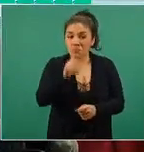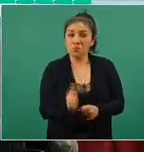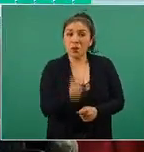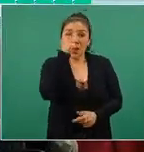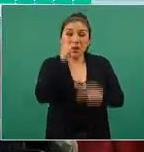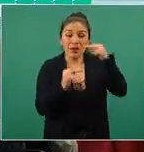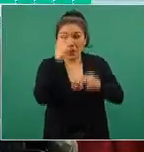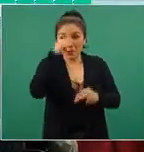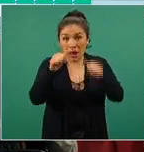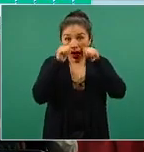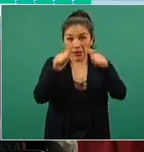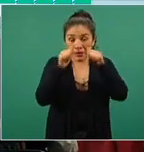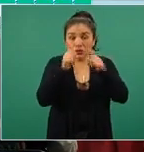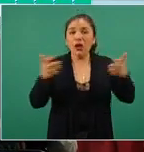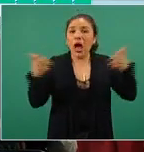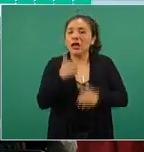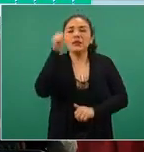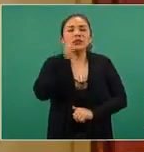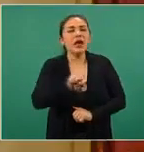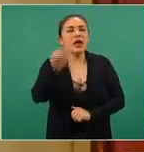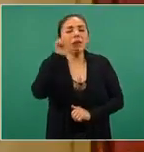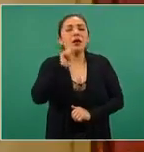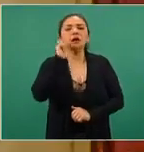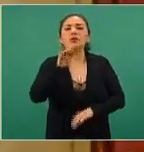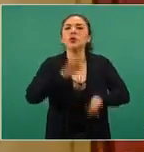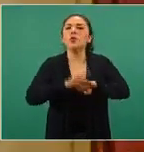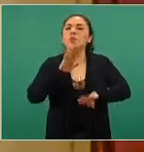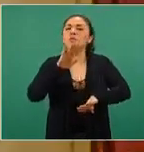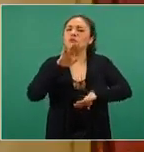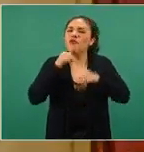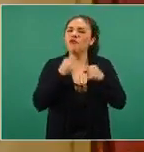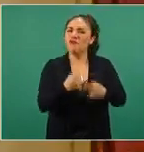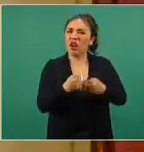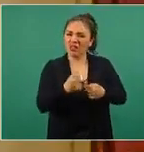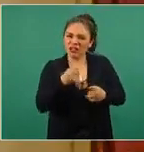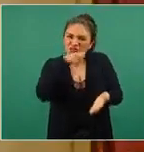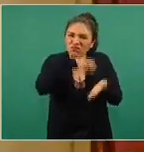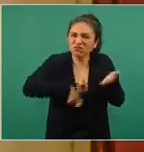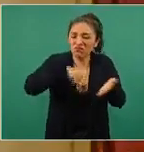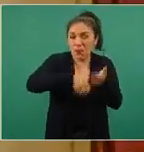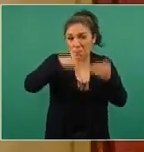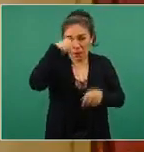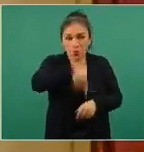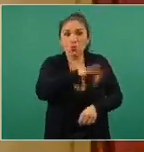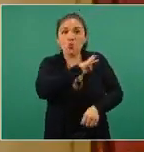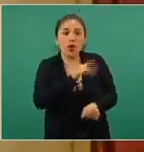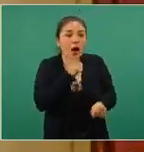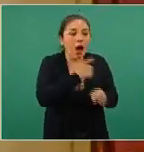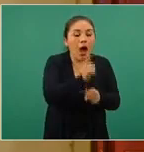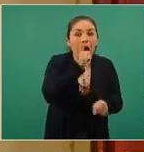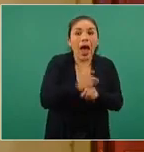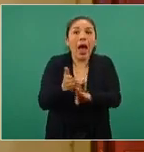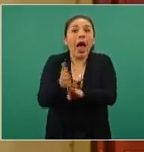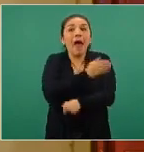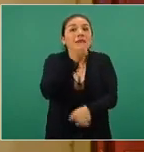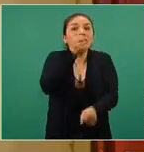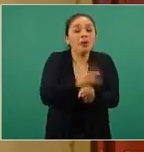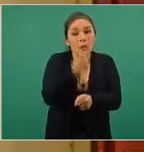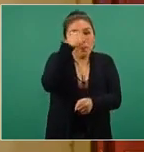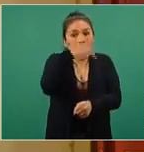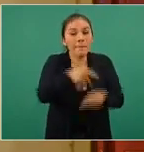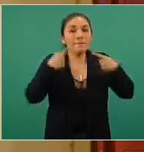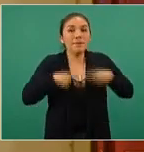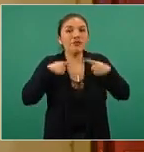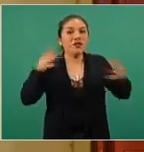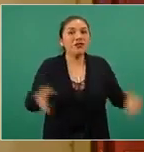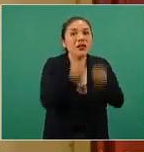nivel de atención sea siempre el más fortalecido para poder detectar a tiempo nuestro paciente y